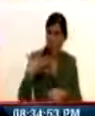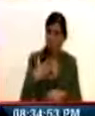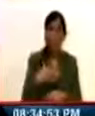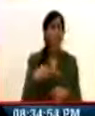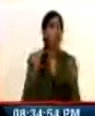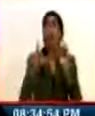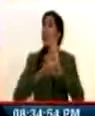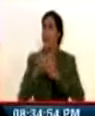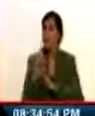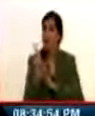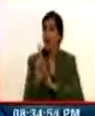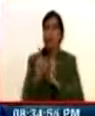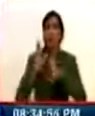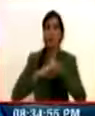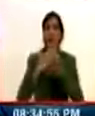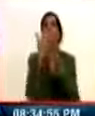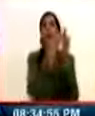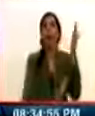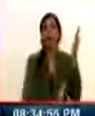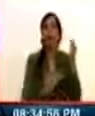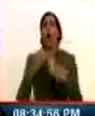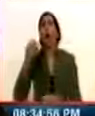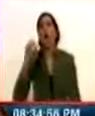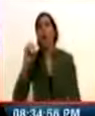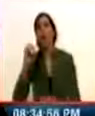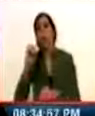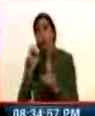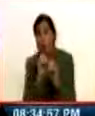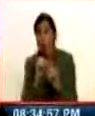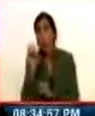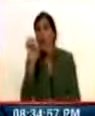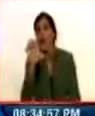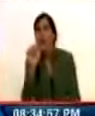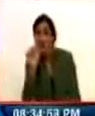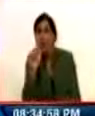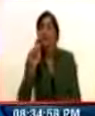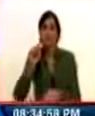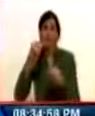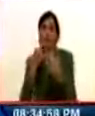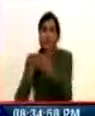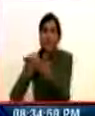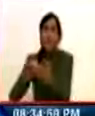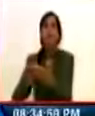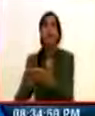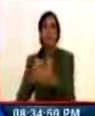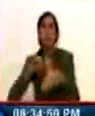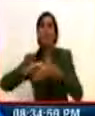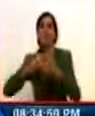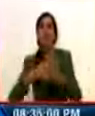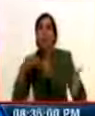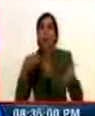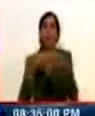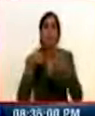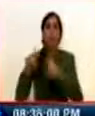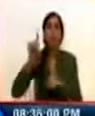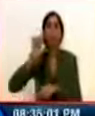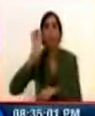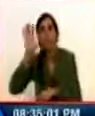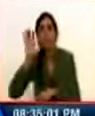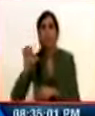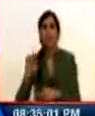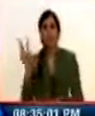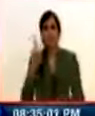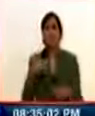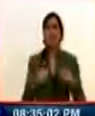no solamente la Carta de la Organización de los Estados Americanos, es la agresión de un país miembro contra otro país miembro, en este caso Venezuela, que es víctima